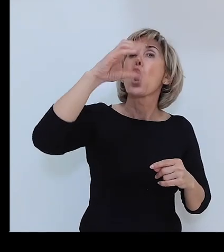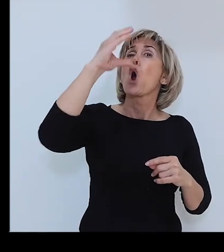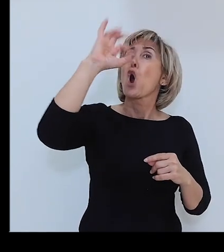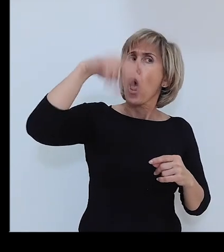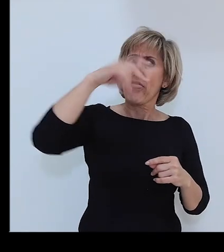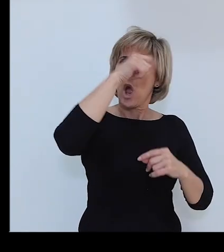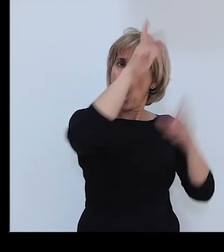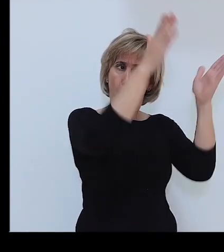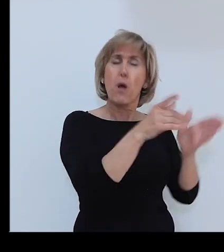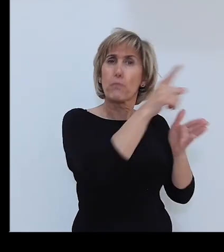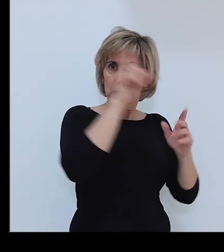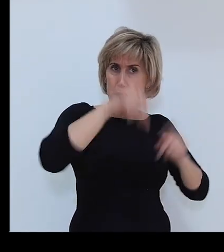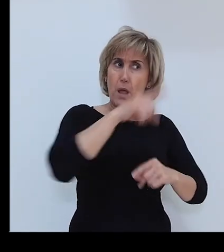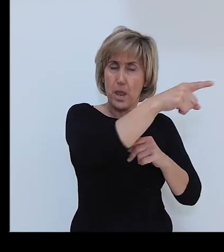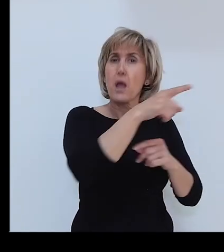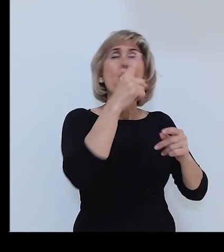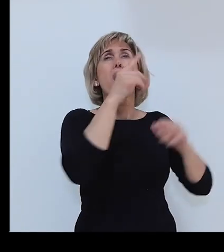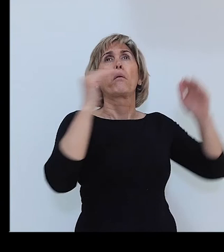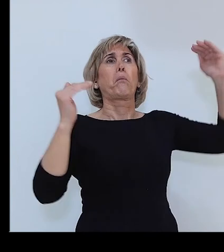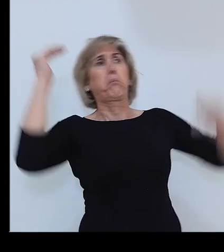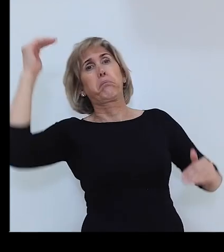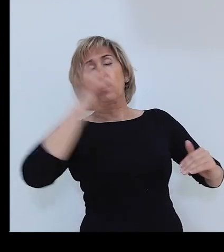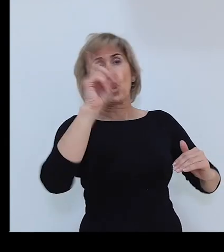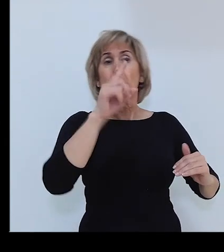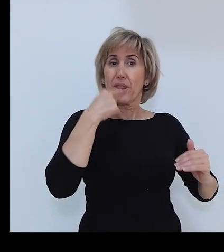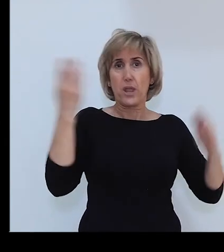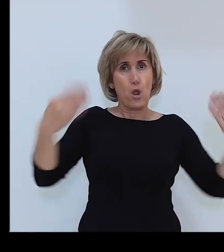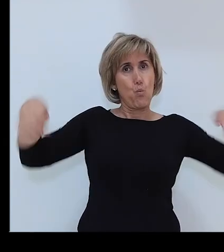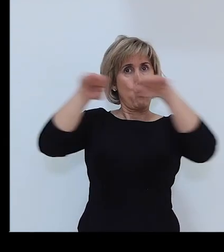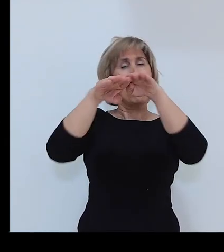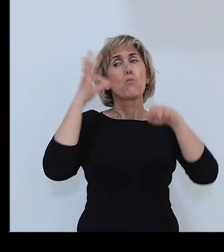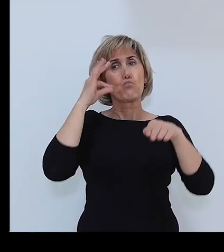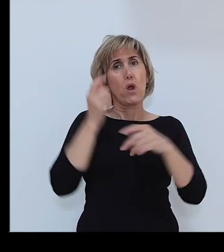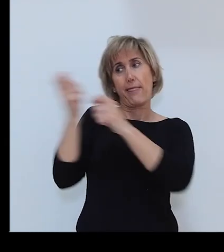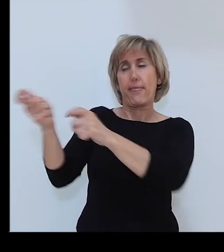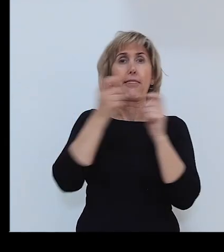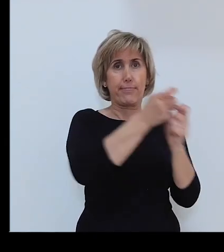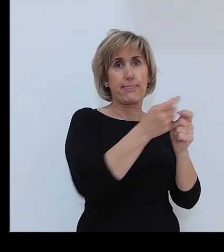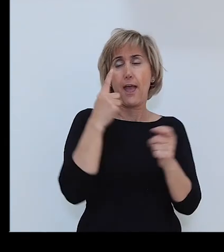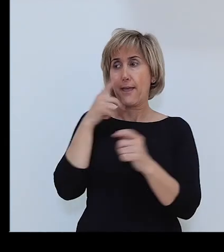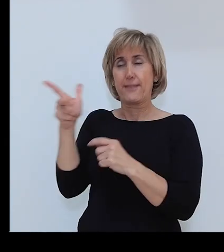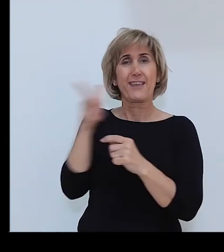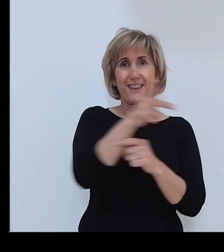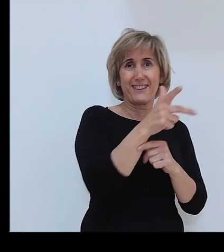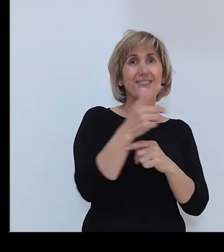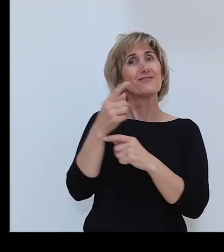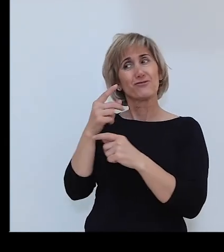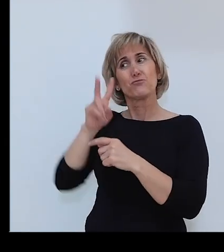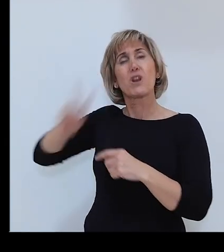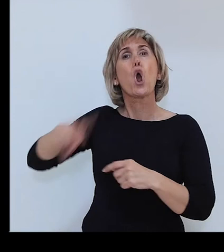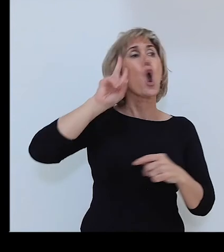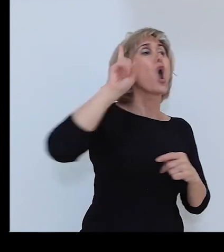de la Sociología, igual que el sillón que tiene don Augusto Conte, que también tiene sus méritos, yo en absoluto desprecio a